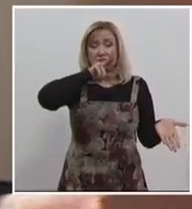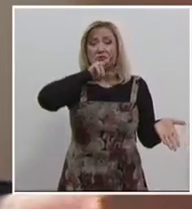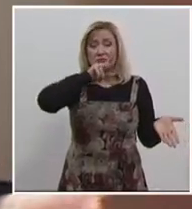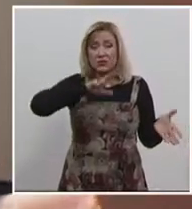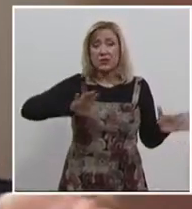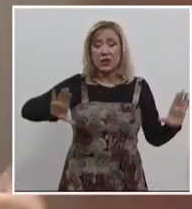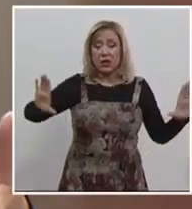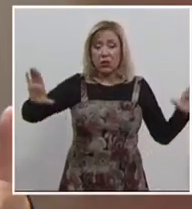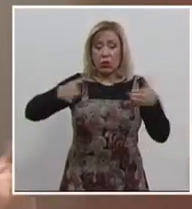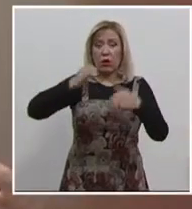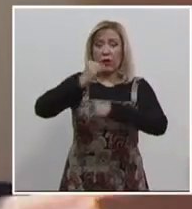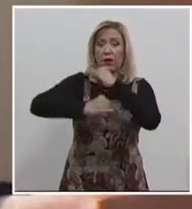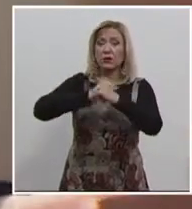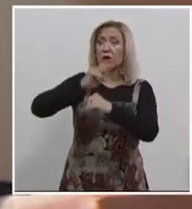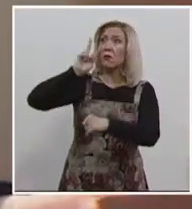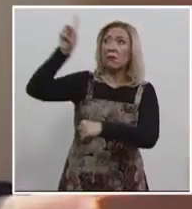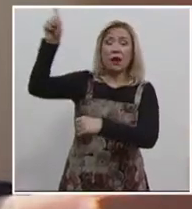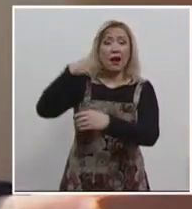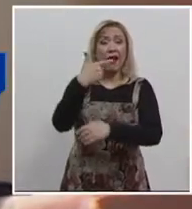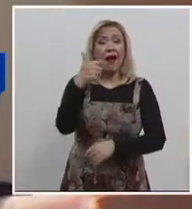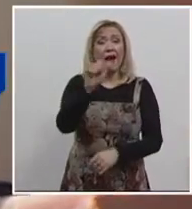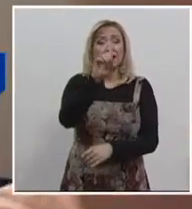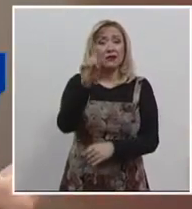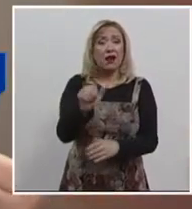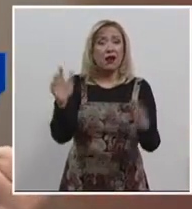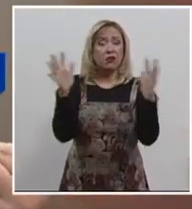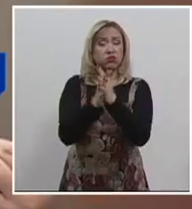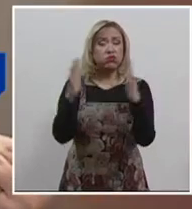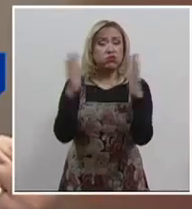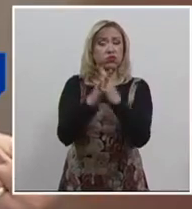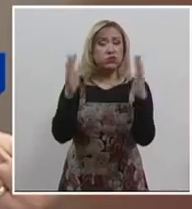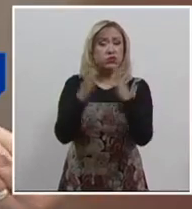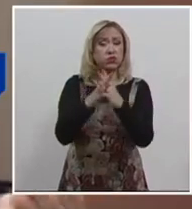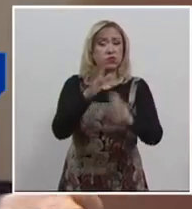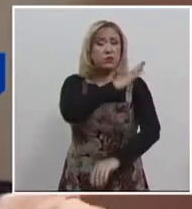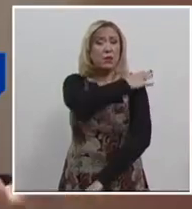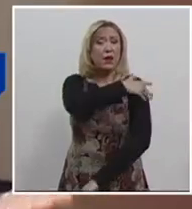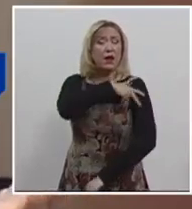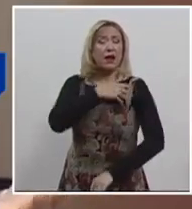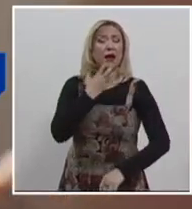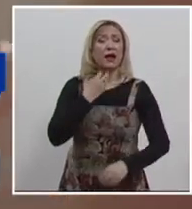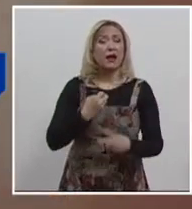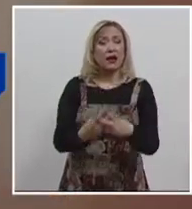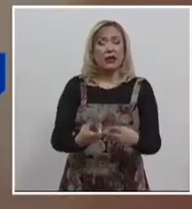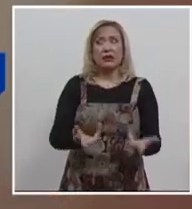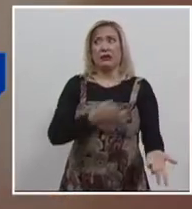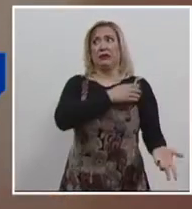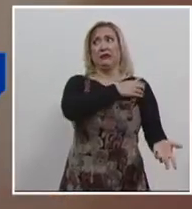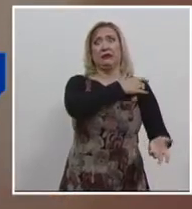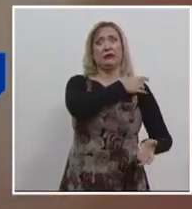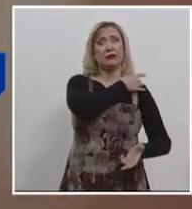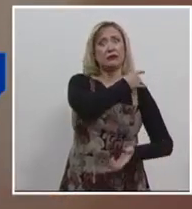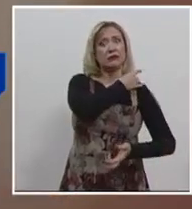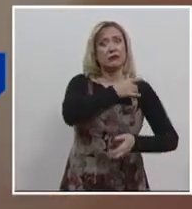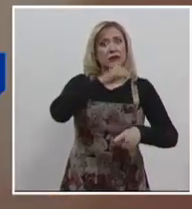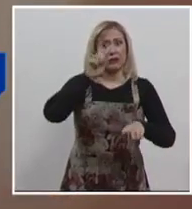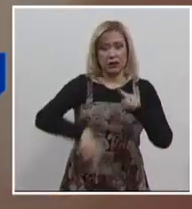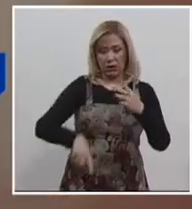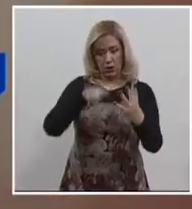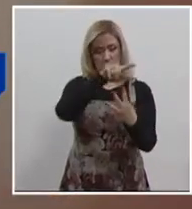comunidad internacional, todas las personas, es porque se les priva de 4